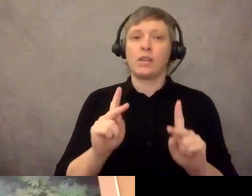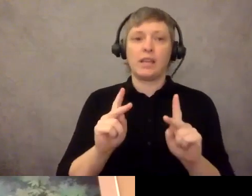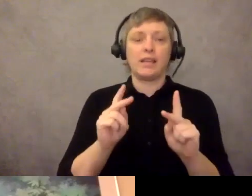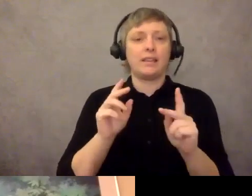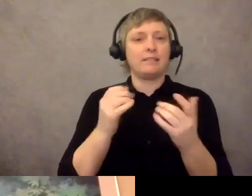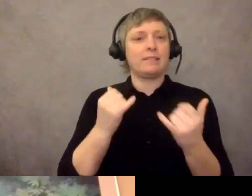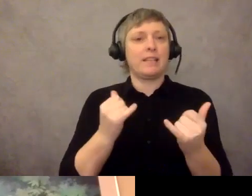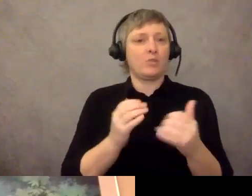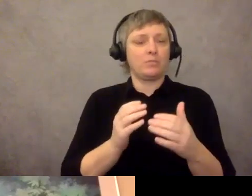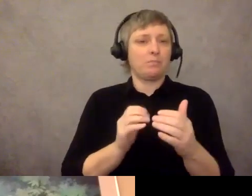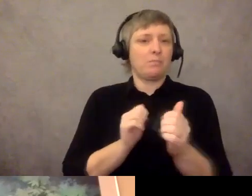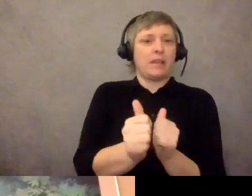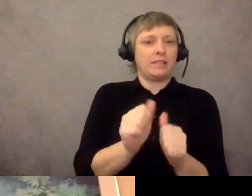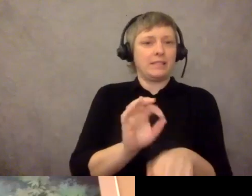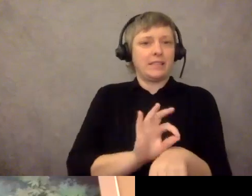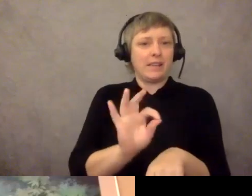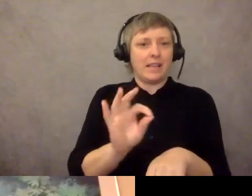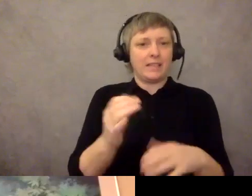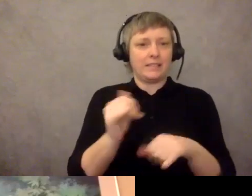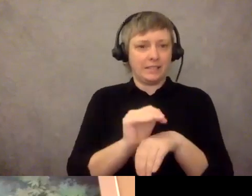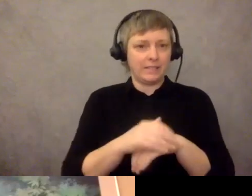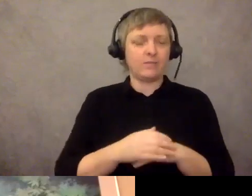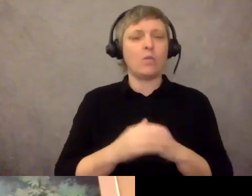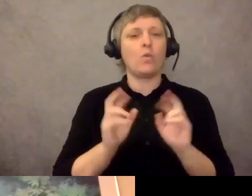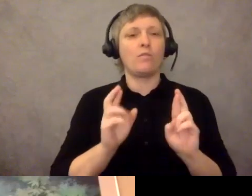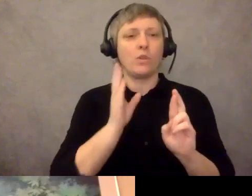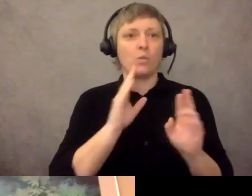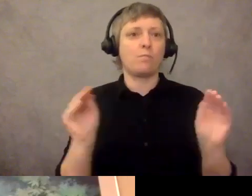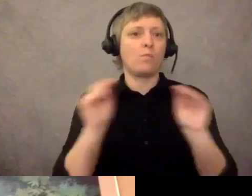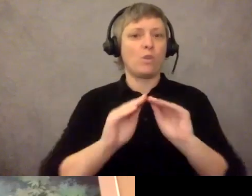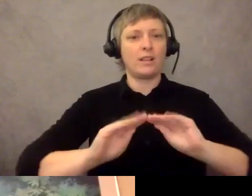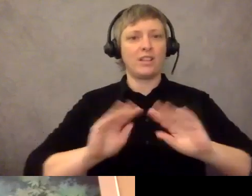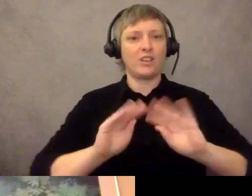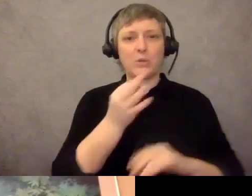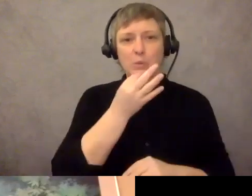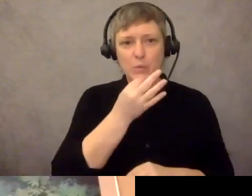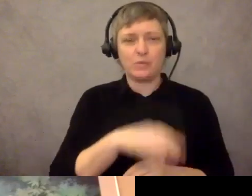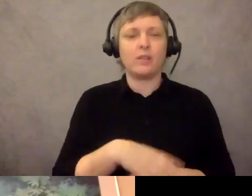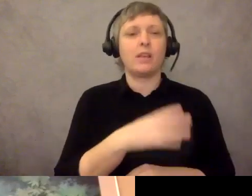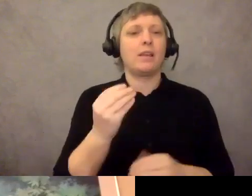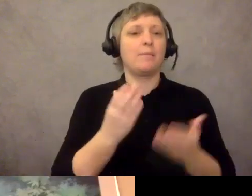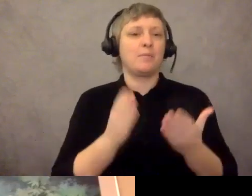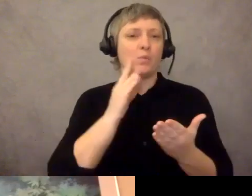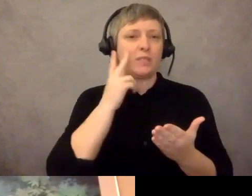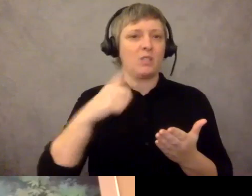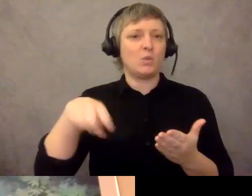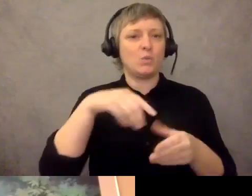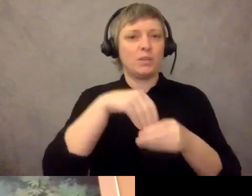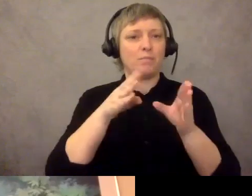claridad prontamente y posiblemente vamos a estar viendo en persona mañana.